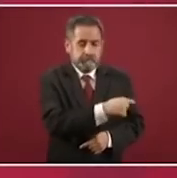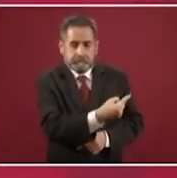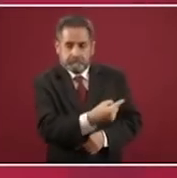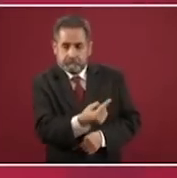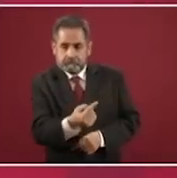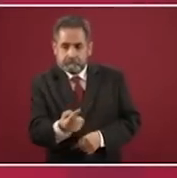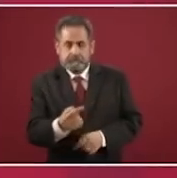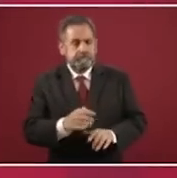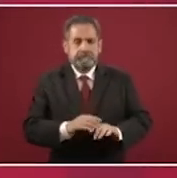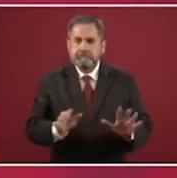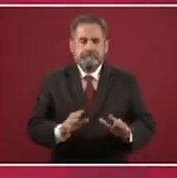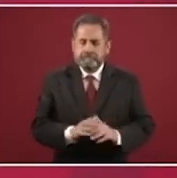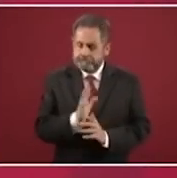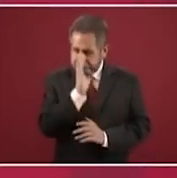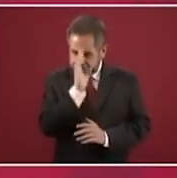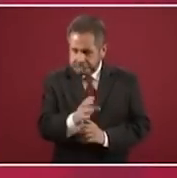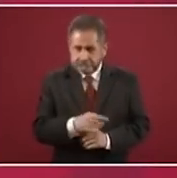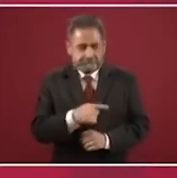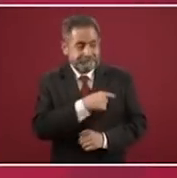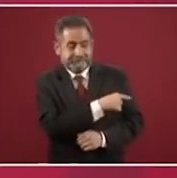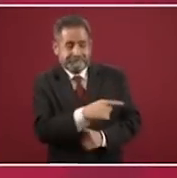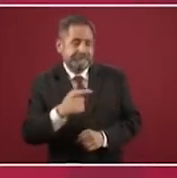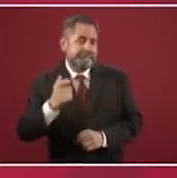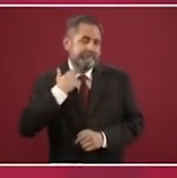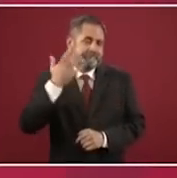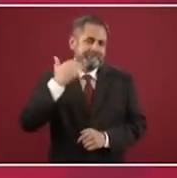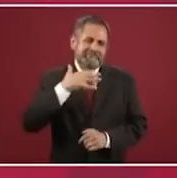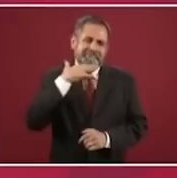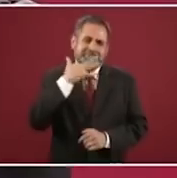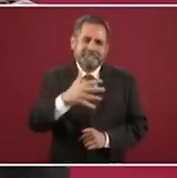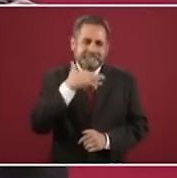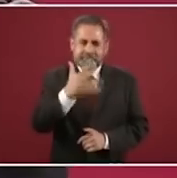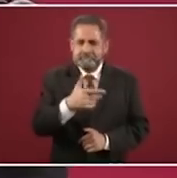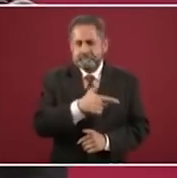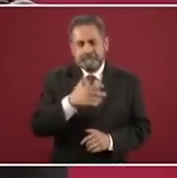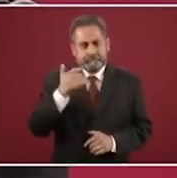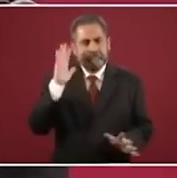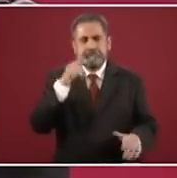burocrático y corrupto que existía.